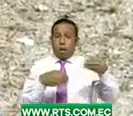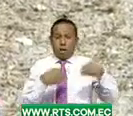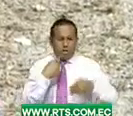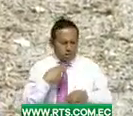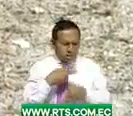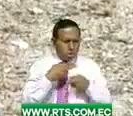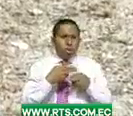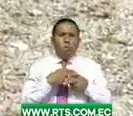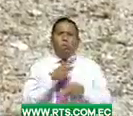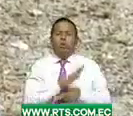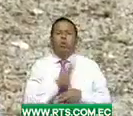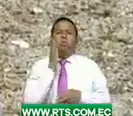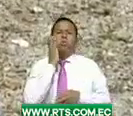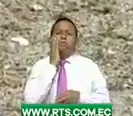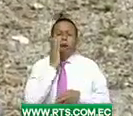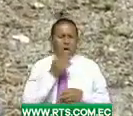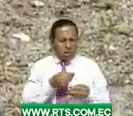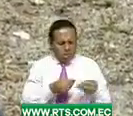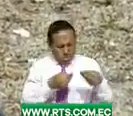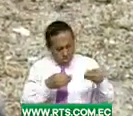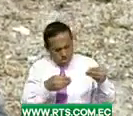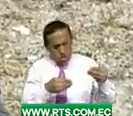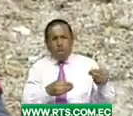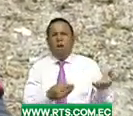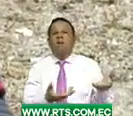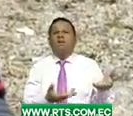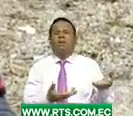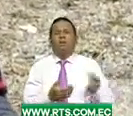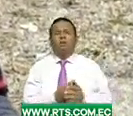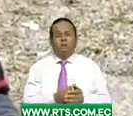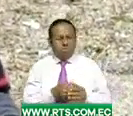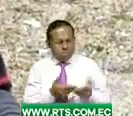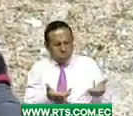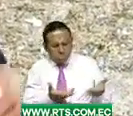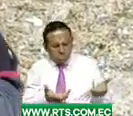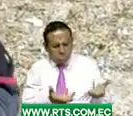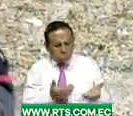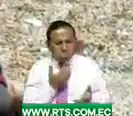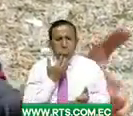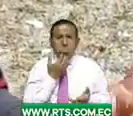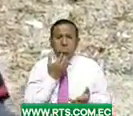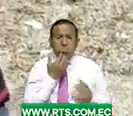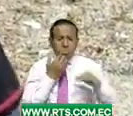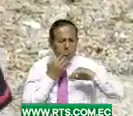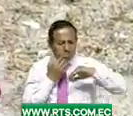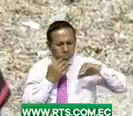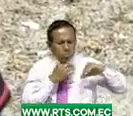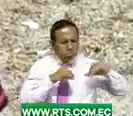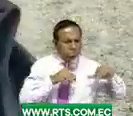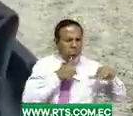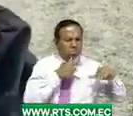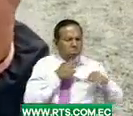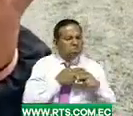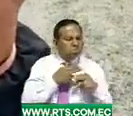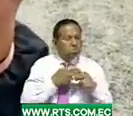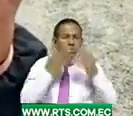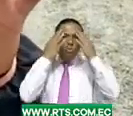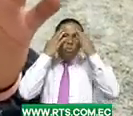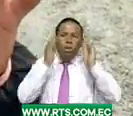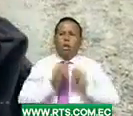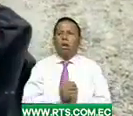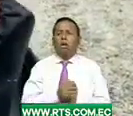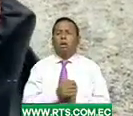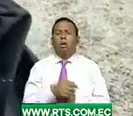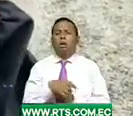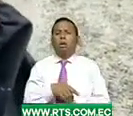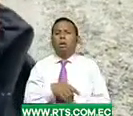señora y con todo el peso de del bebé. Pero no había el nombre de la enfermera. Pues como que estaba llorando,